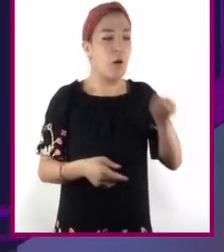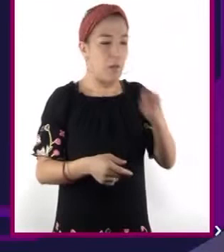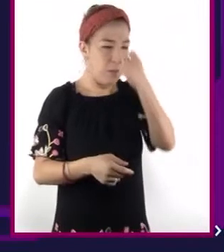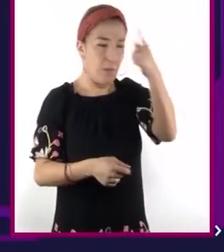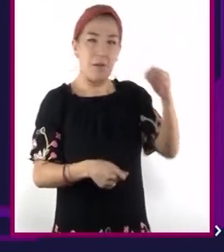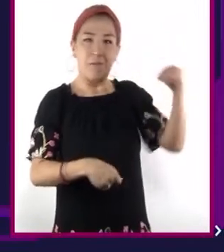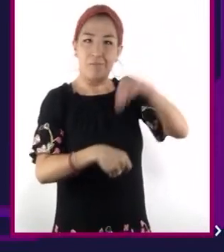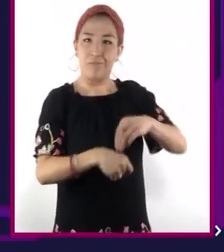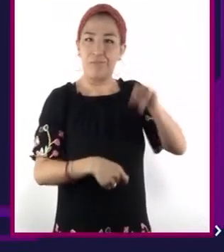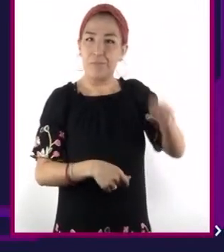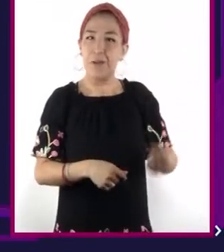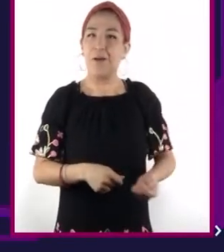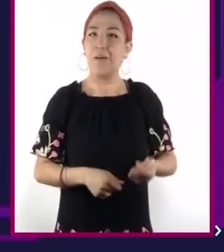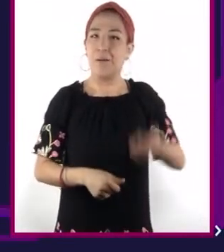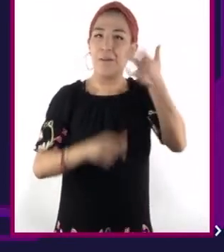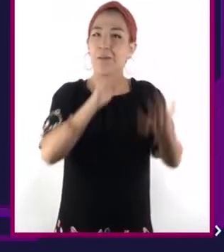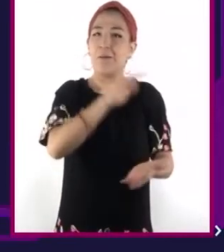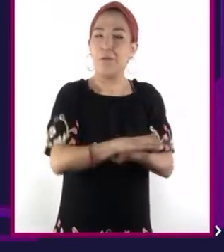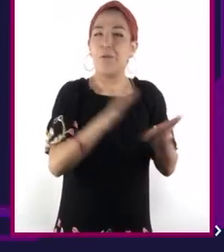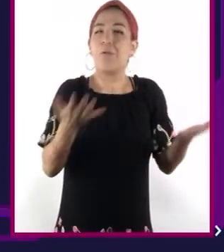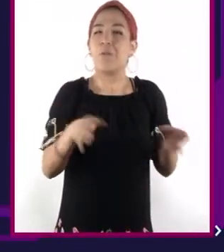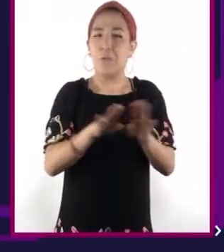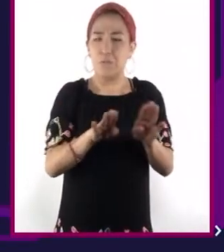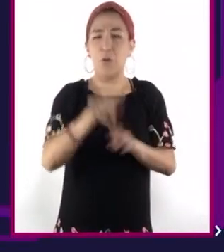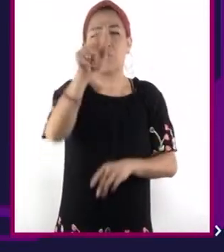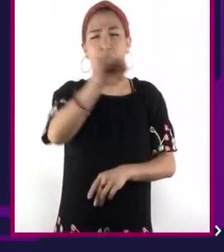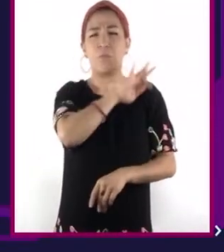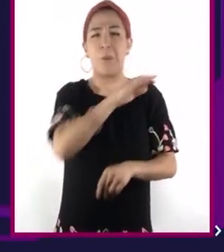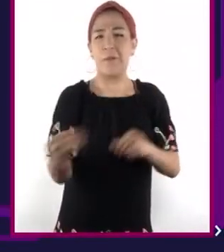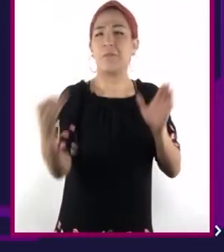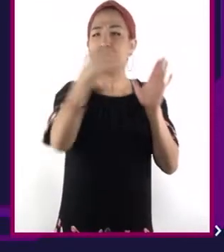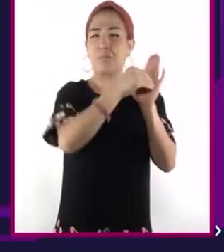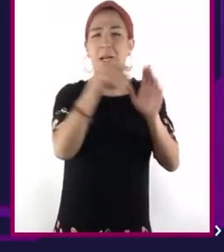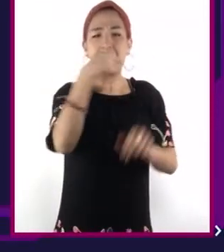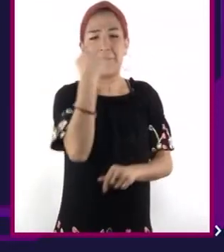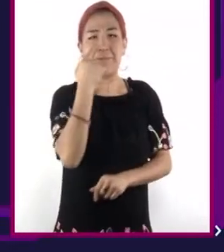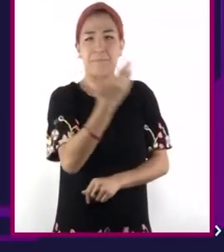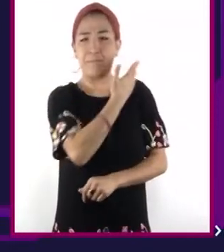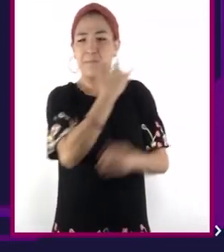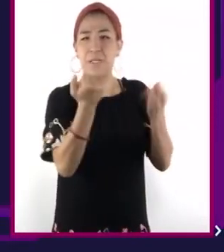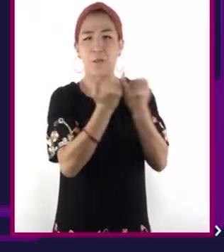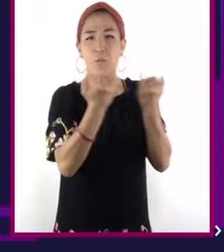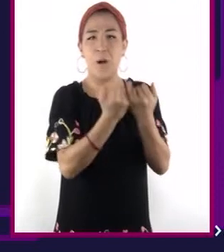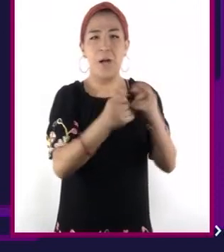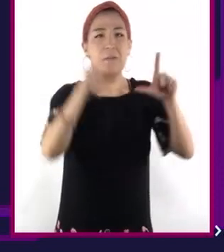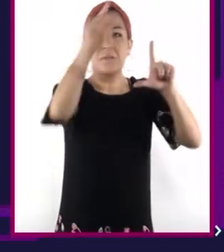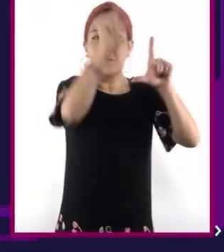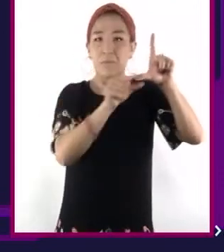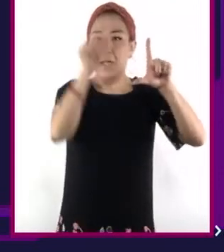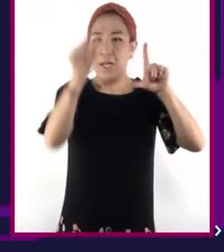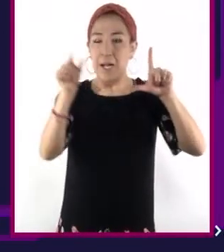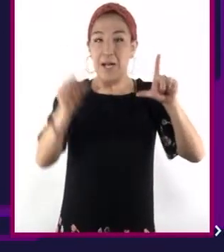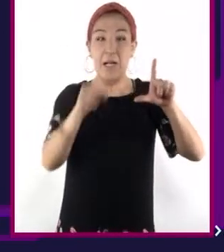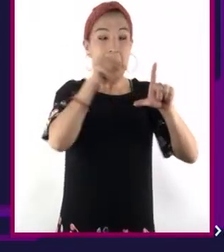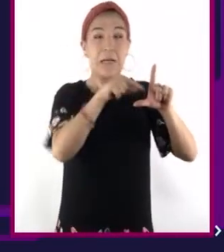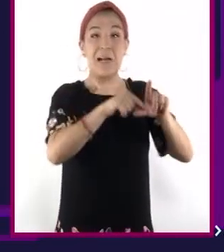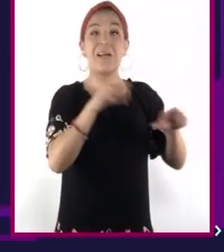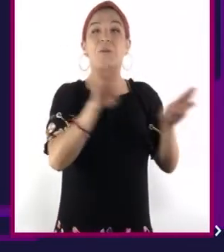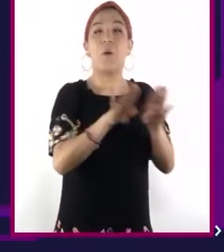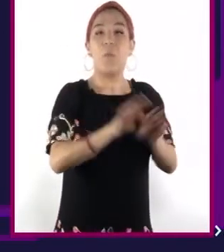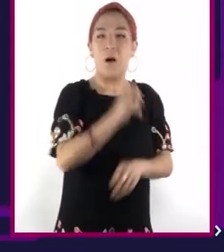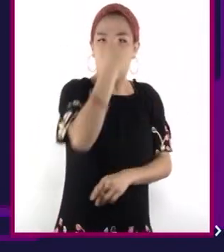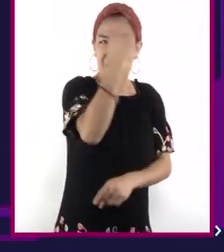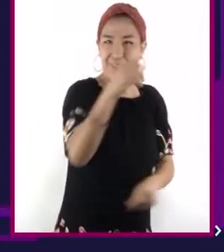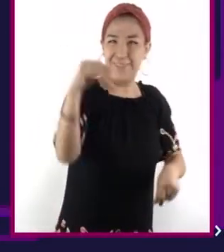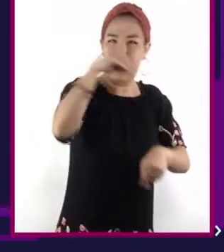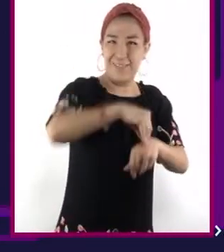inventada? Pueden organizar en gráficas los datos de las secuencias reales y de las inventadas.